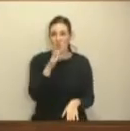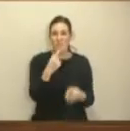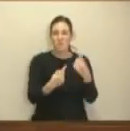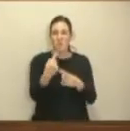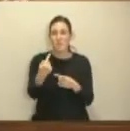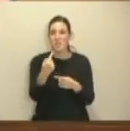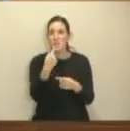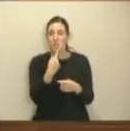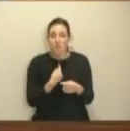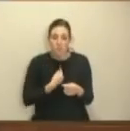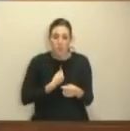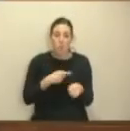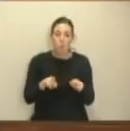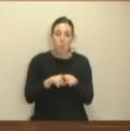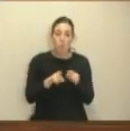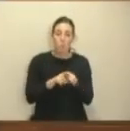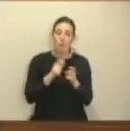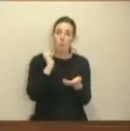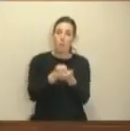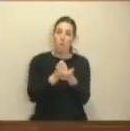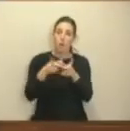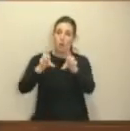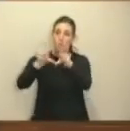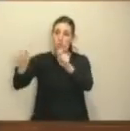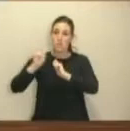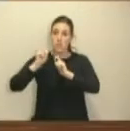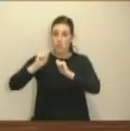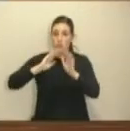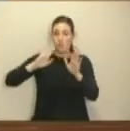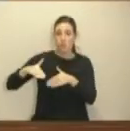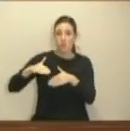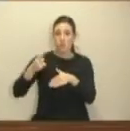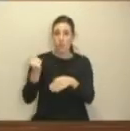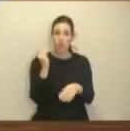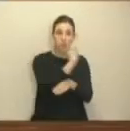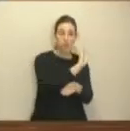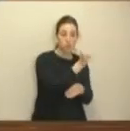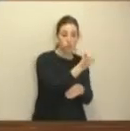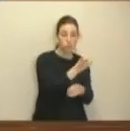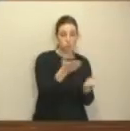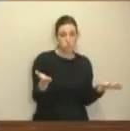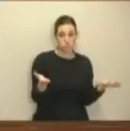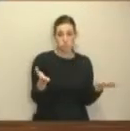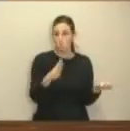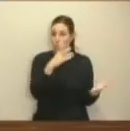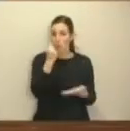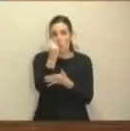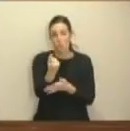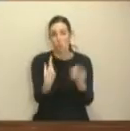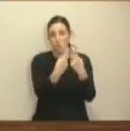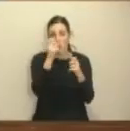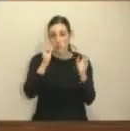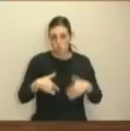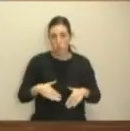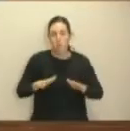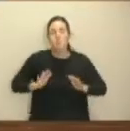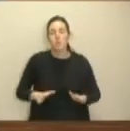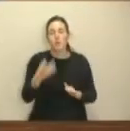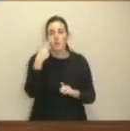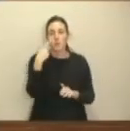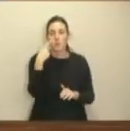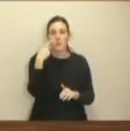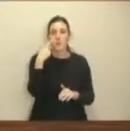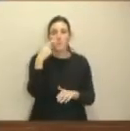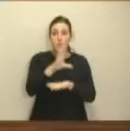proveedores y no era para eso, era para otra cosa. Y eso le dieron cobertura a otros, no le dimos cobertura a nosotros. Pero, mire, usted